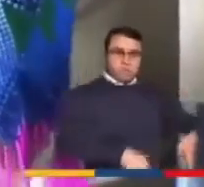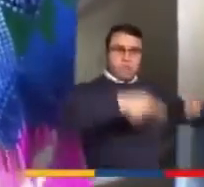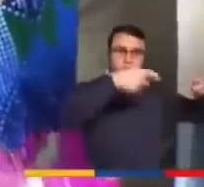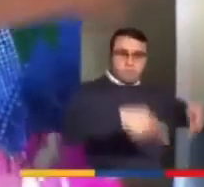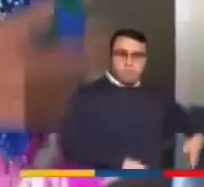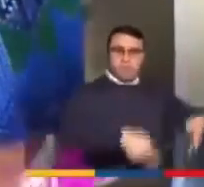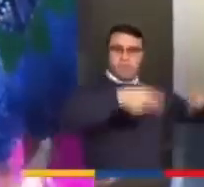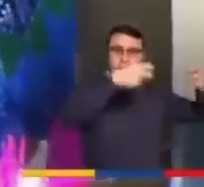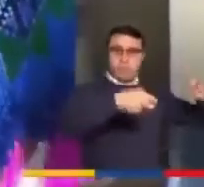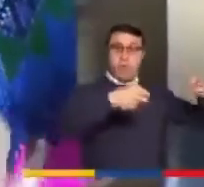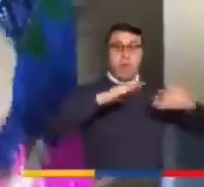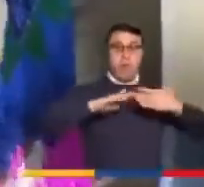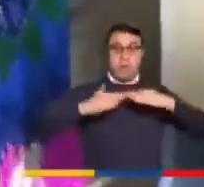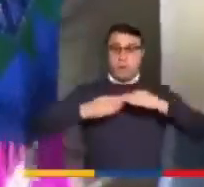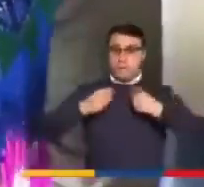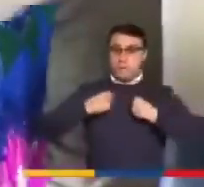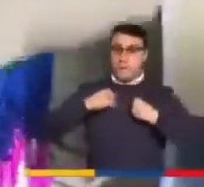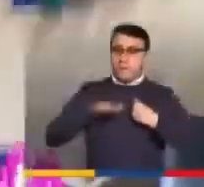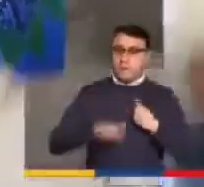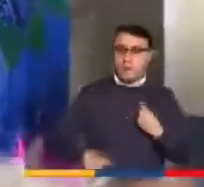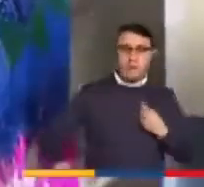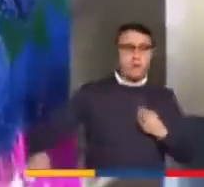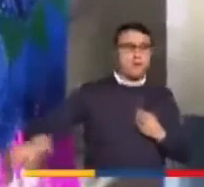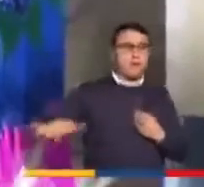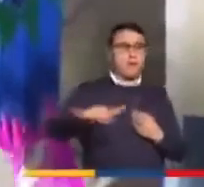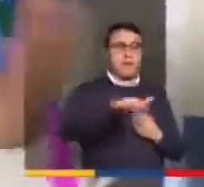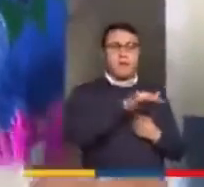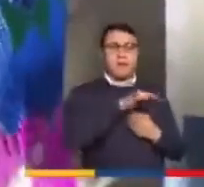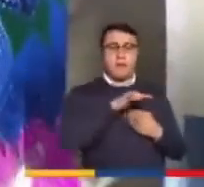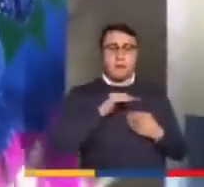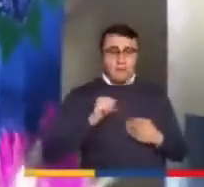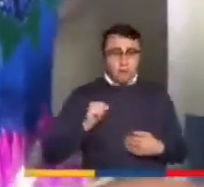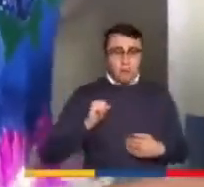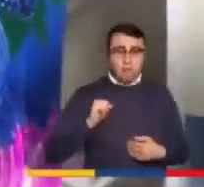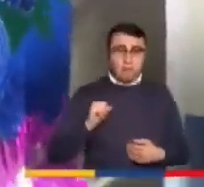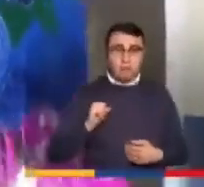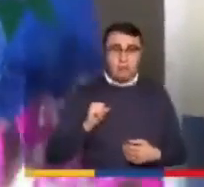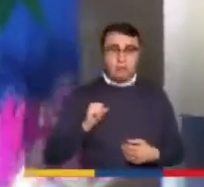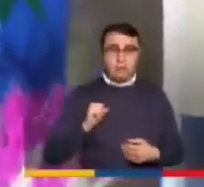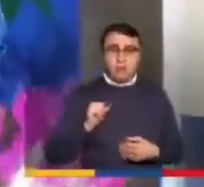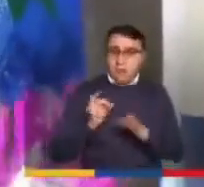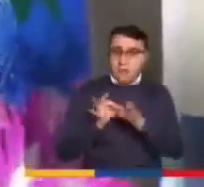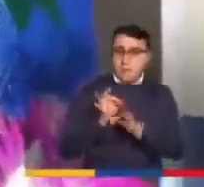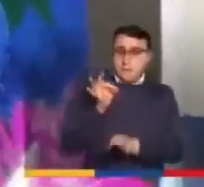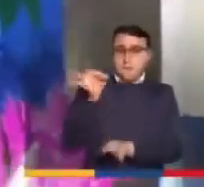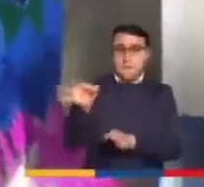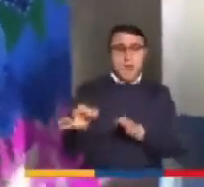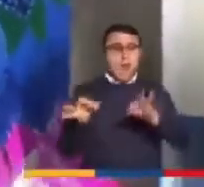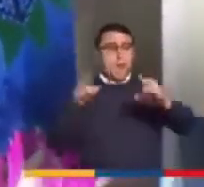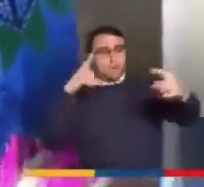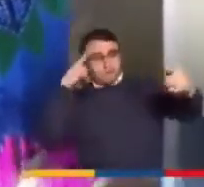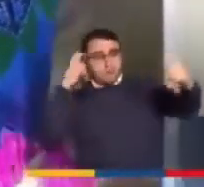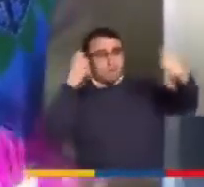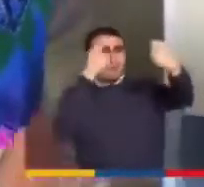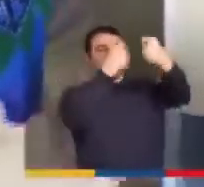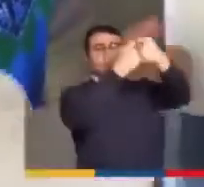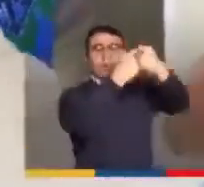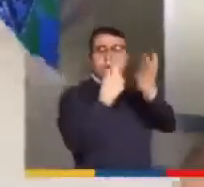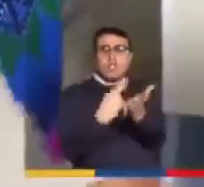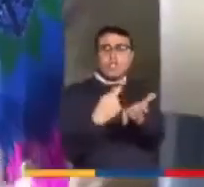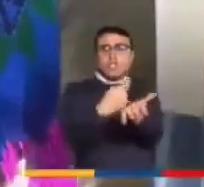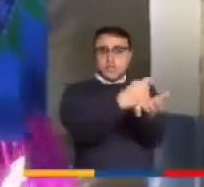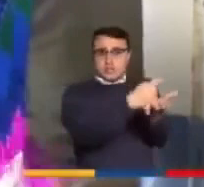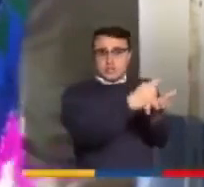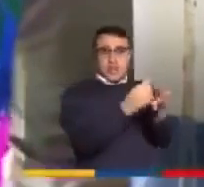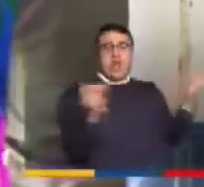Si la comunidad tiene un territorio, una simple sociedad con el municipio o